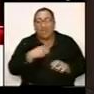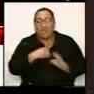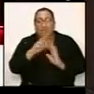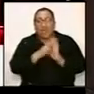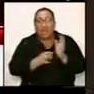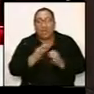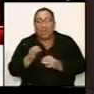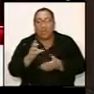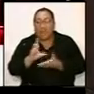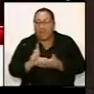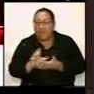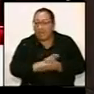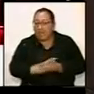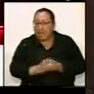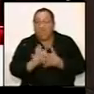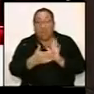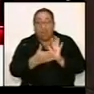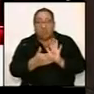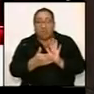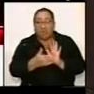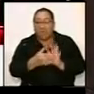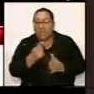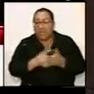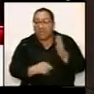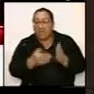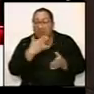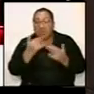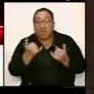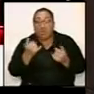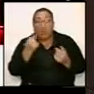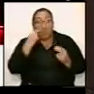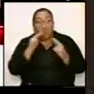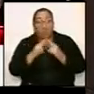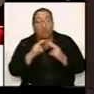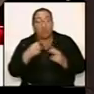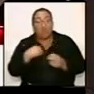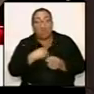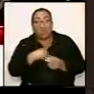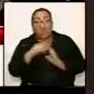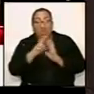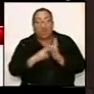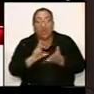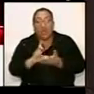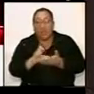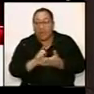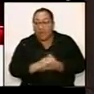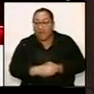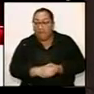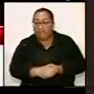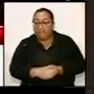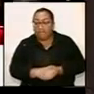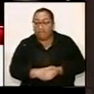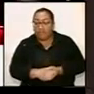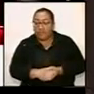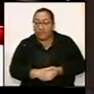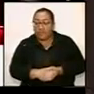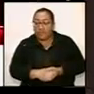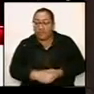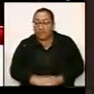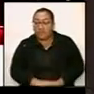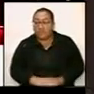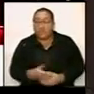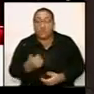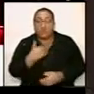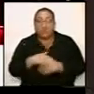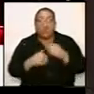región, ya lo ha demostrado. ¿Y qué mejor que aún conoce nuestra región Lima Provincia si sin embargo tenemos